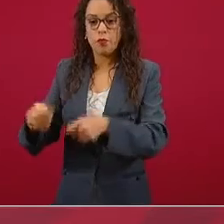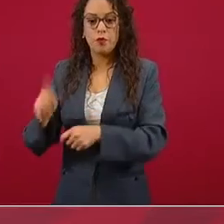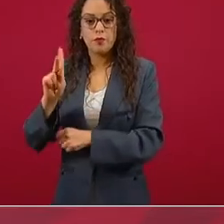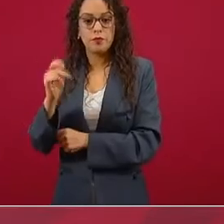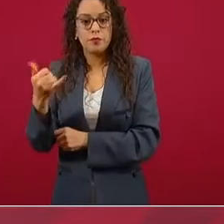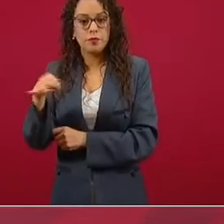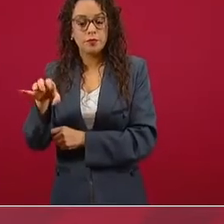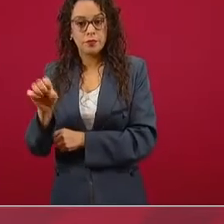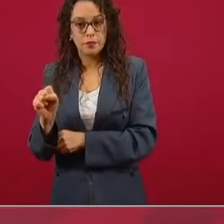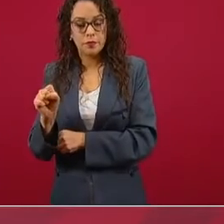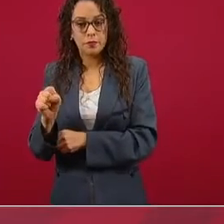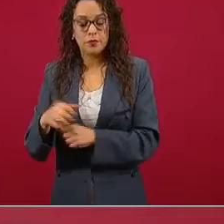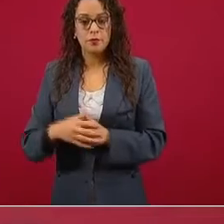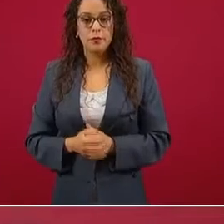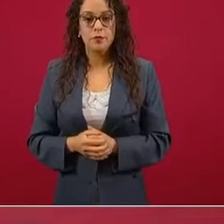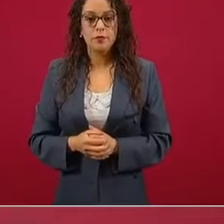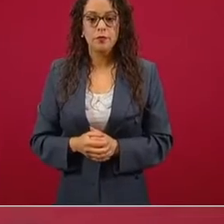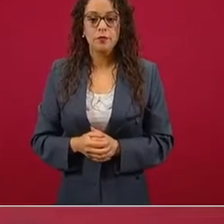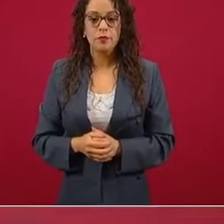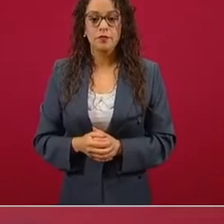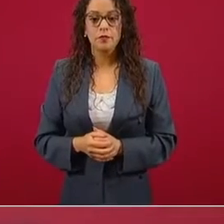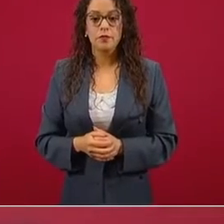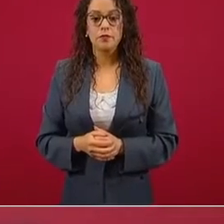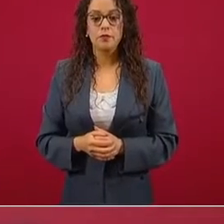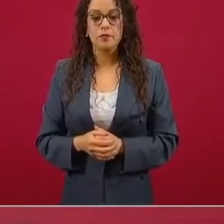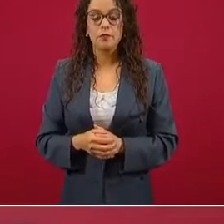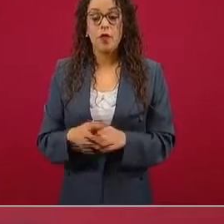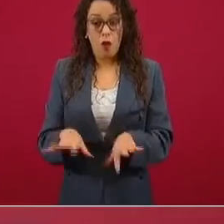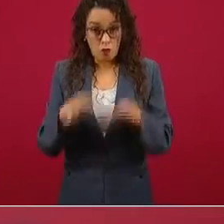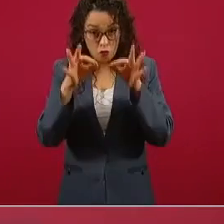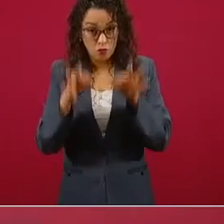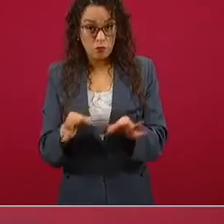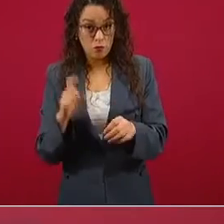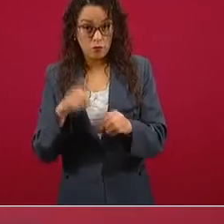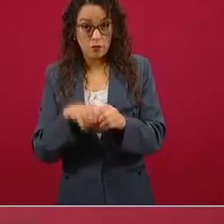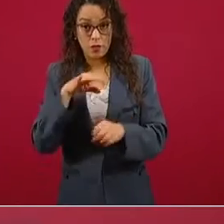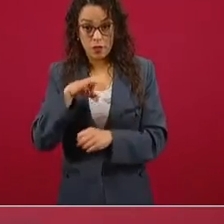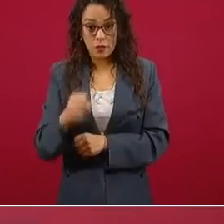empresas del sector formal y del sector informal.